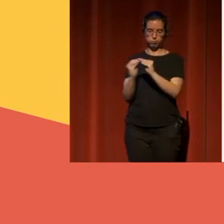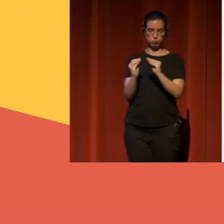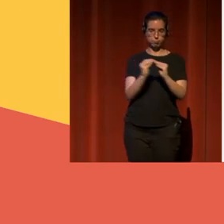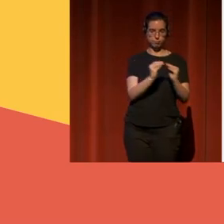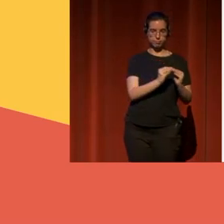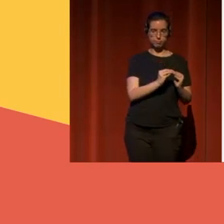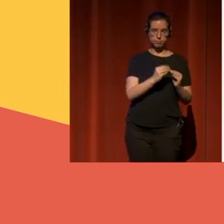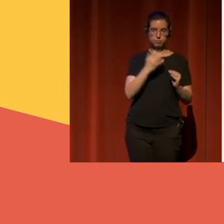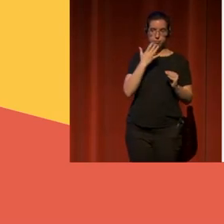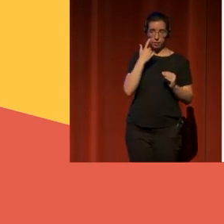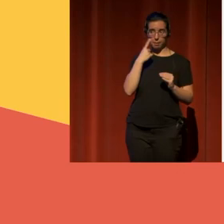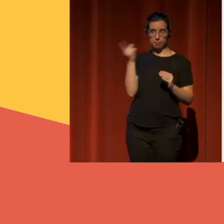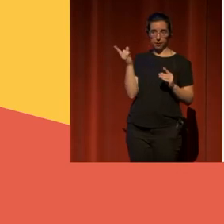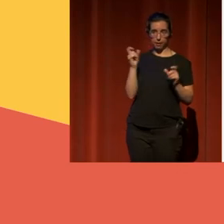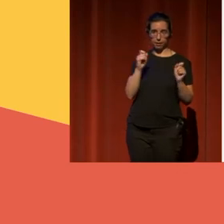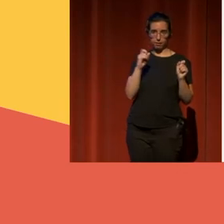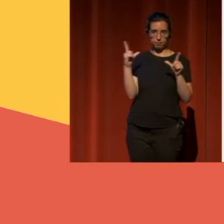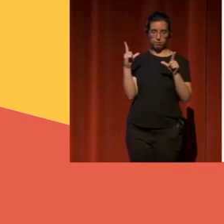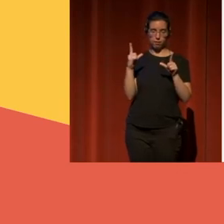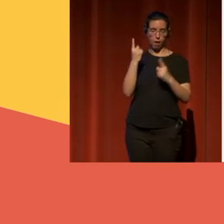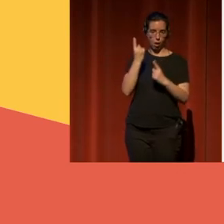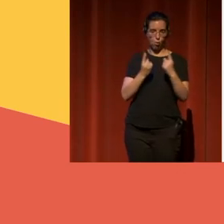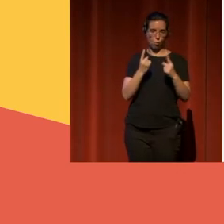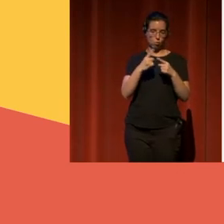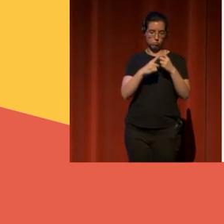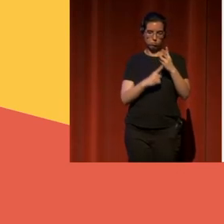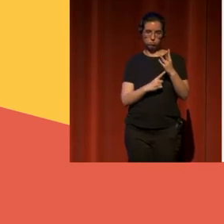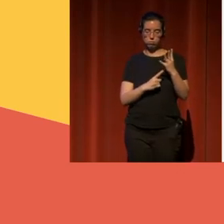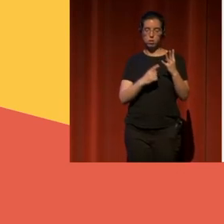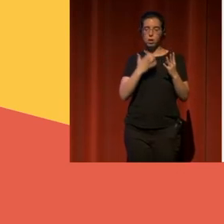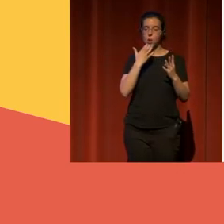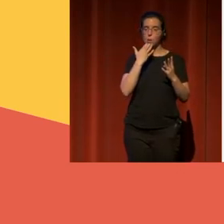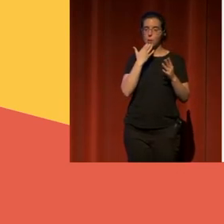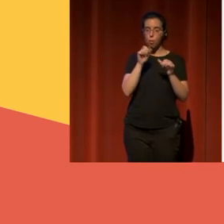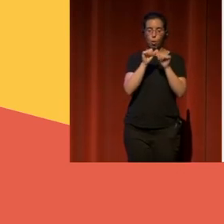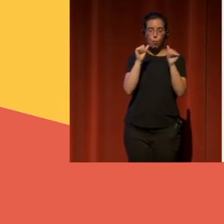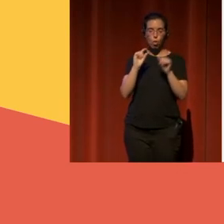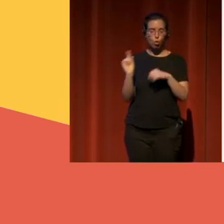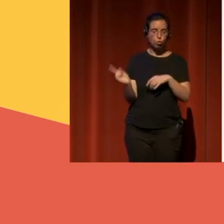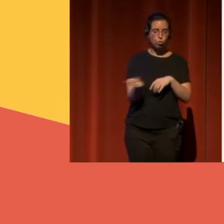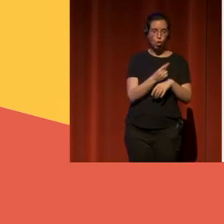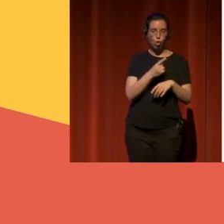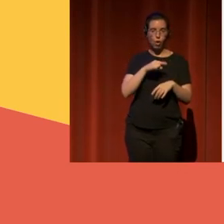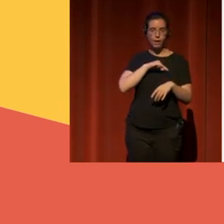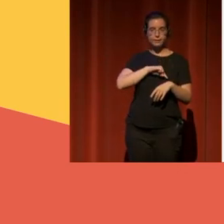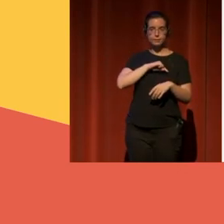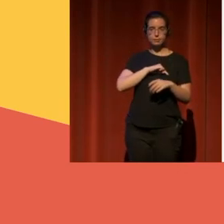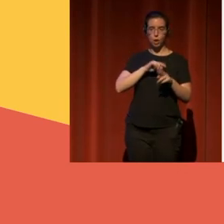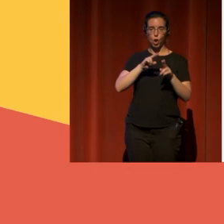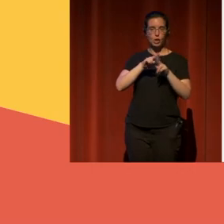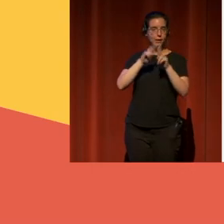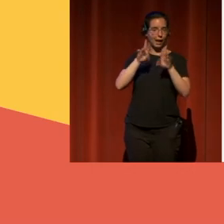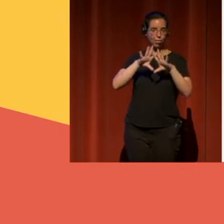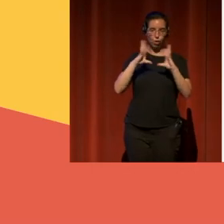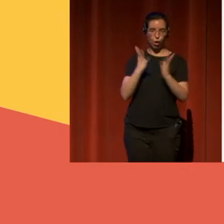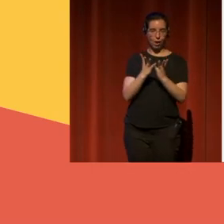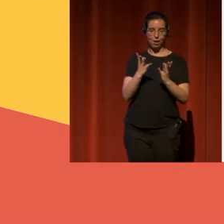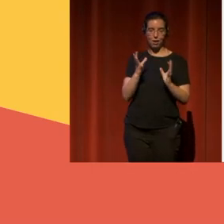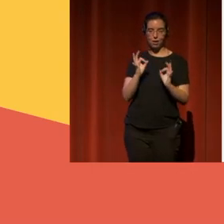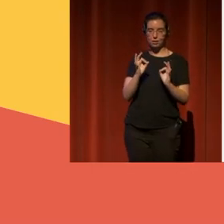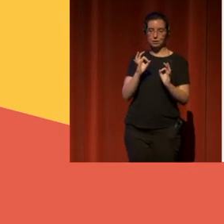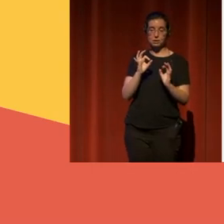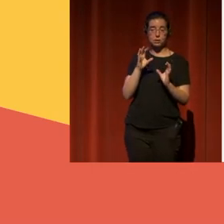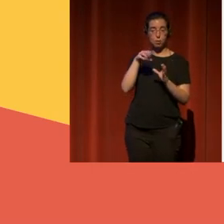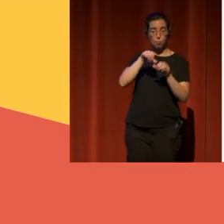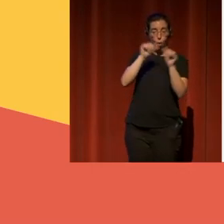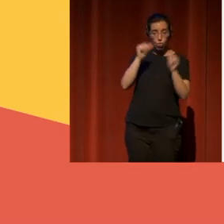en la pantalla algunas de ellas. Por ejemplo, todos los modelos tienen un espíritu internacional, incluido el modelo BETAC, que,